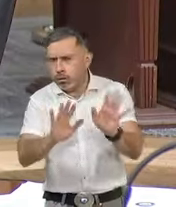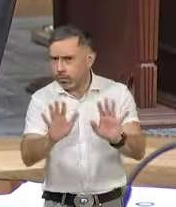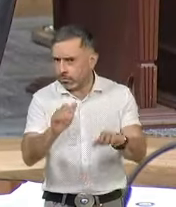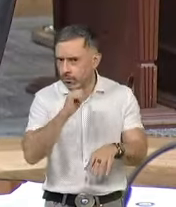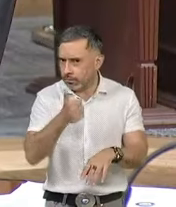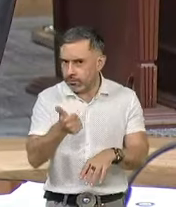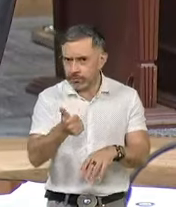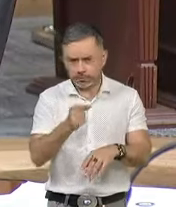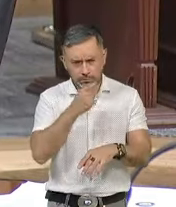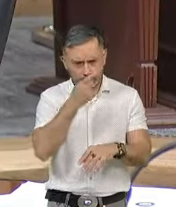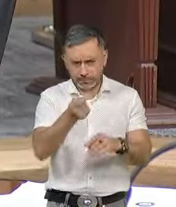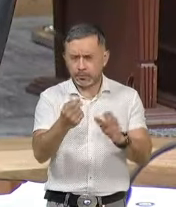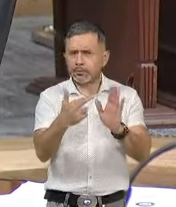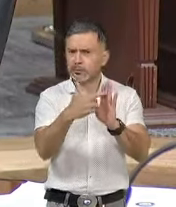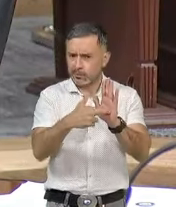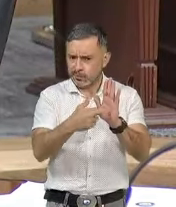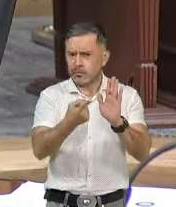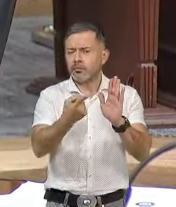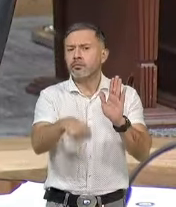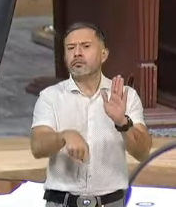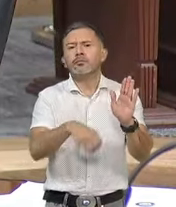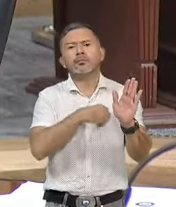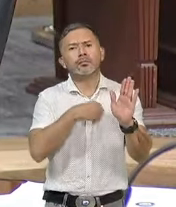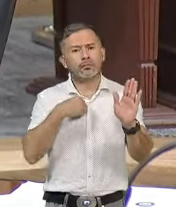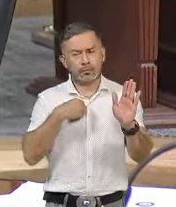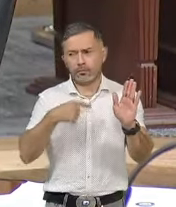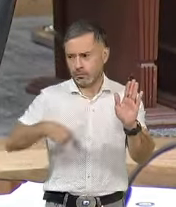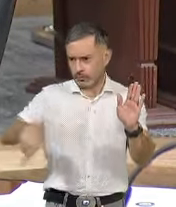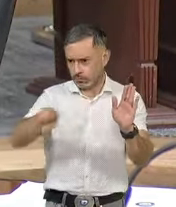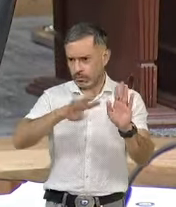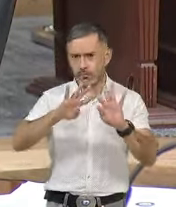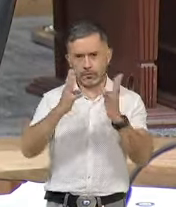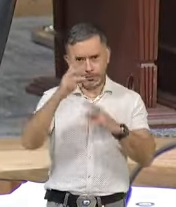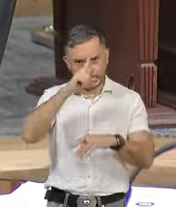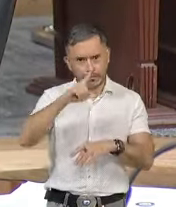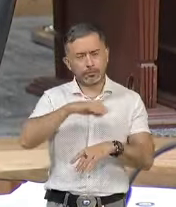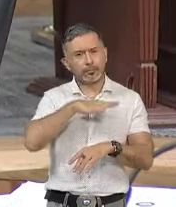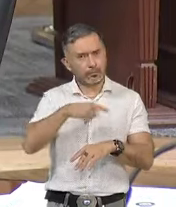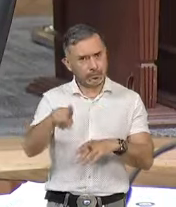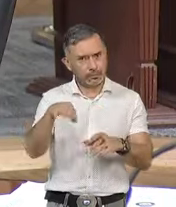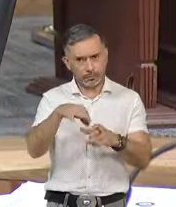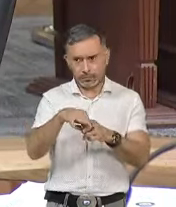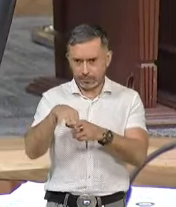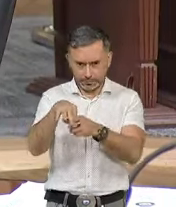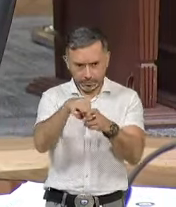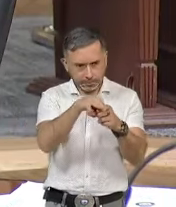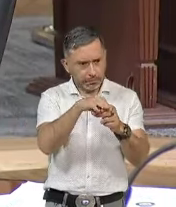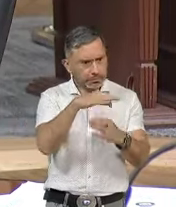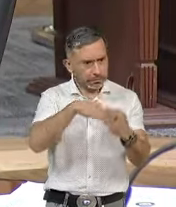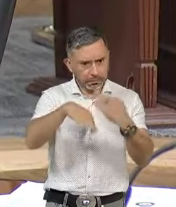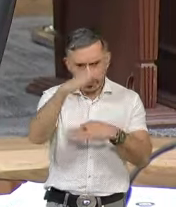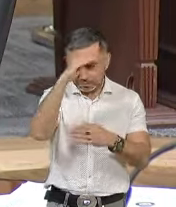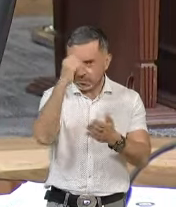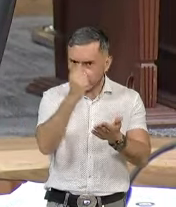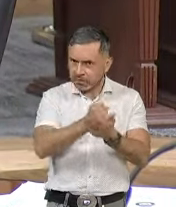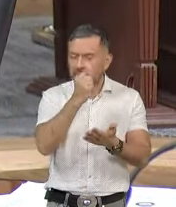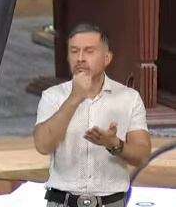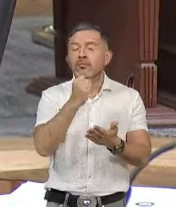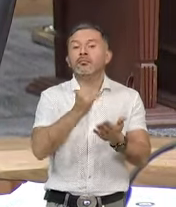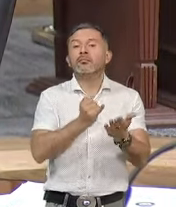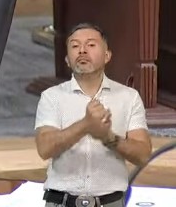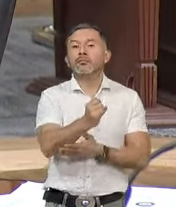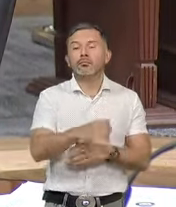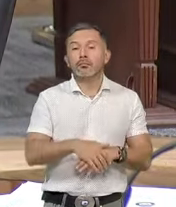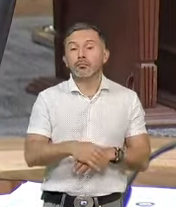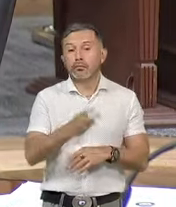obligación reglamentaria que tenía que tomarle el consejo general que se tomó por unanimidad por este consejo general y que la forma